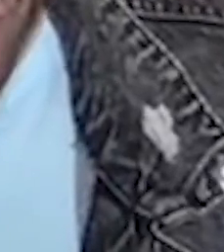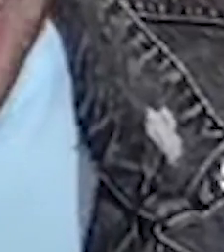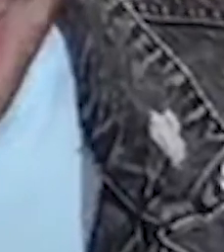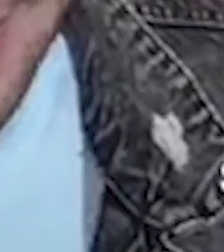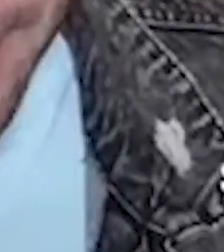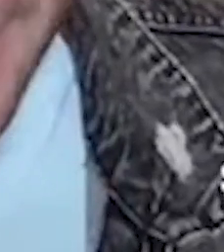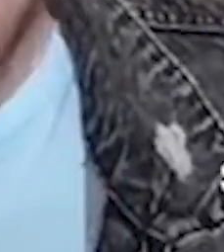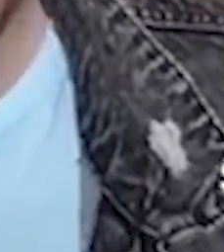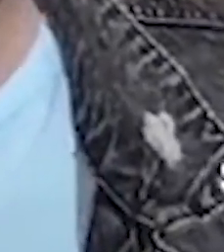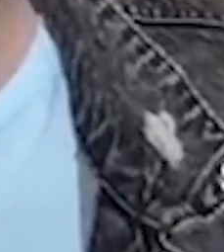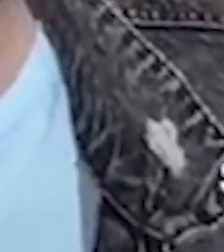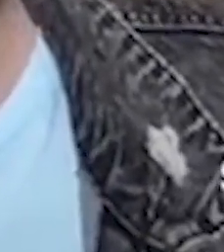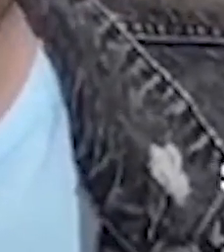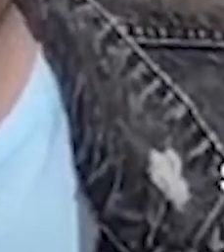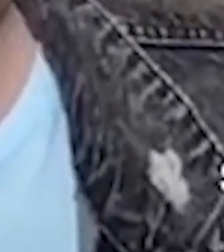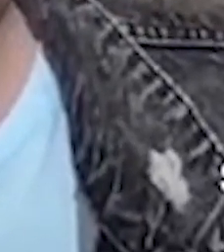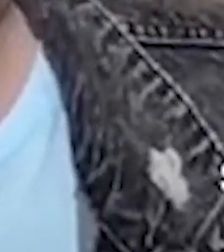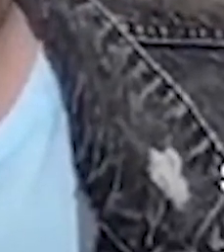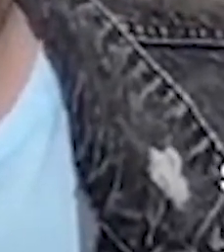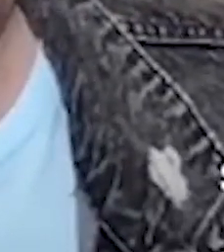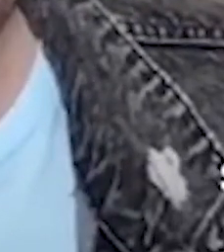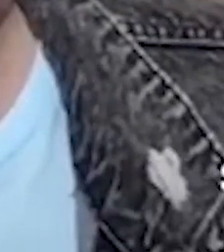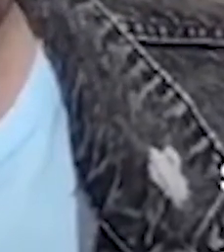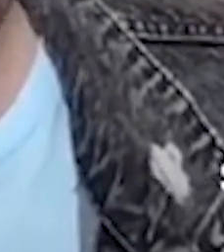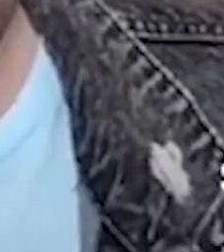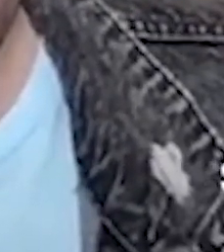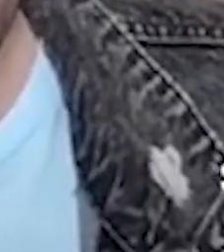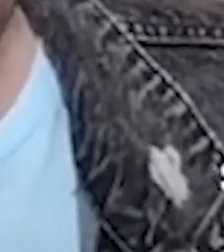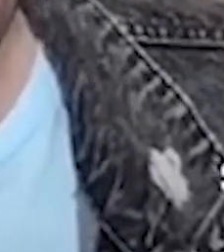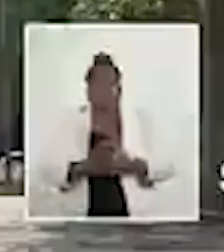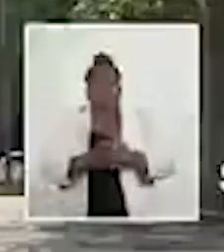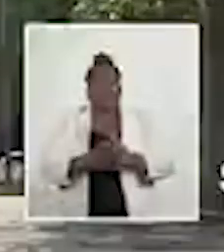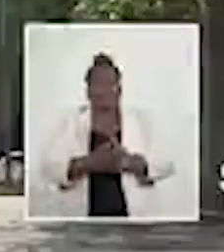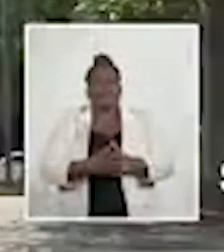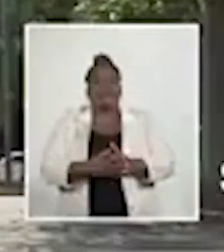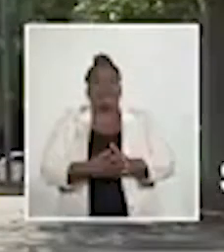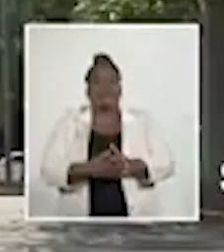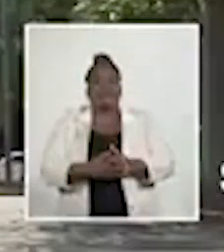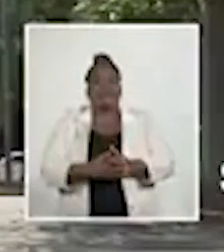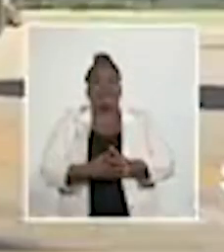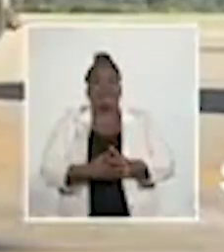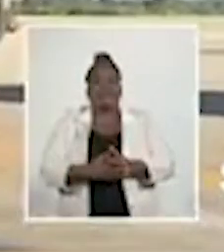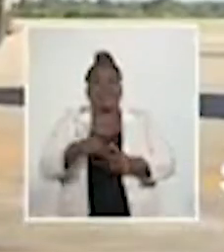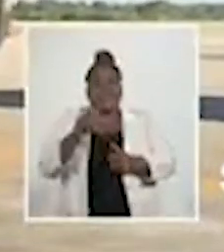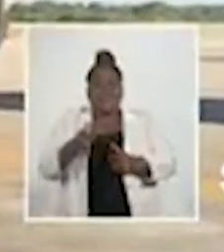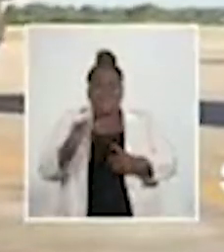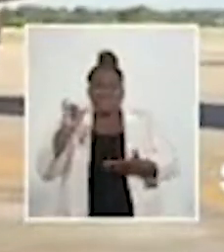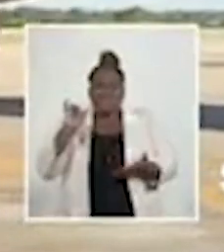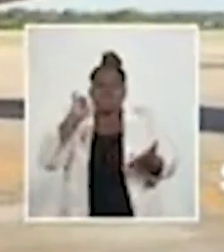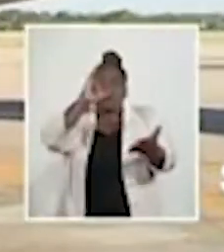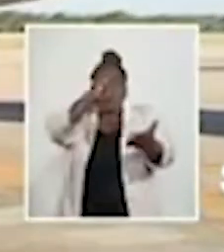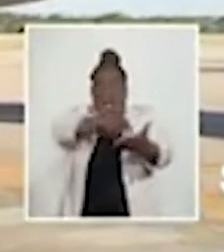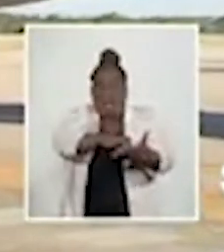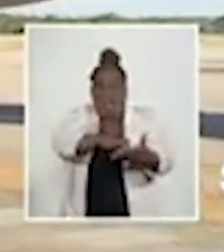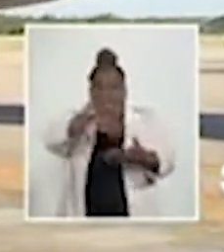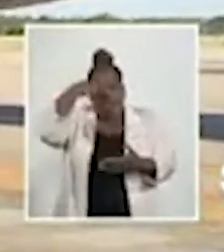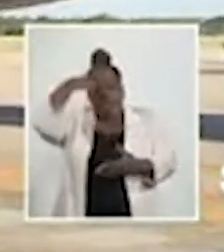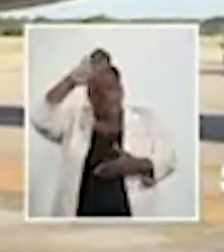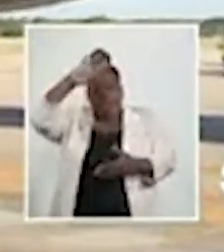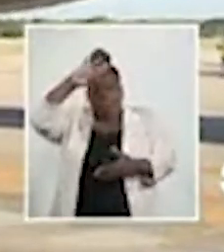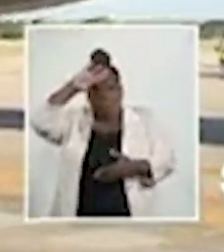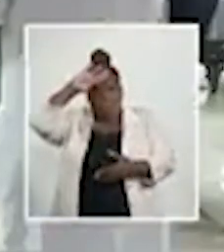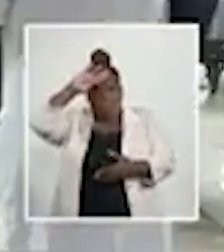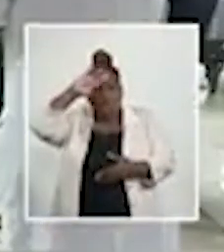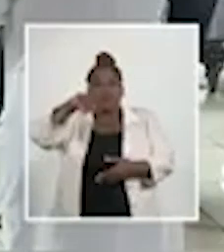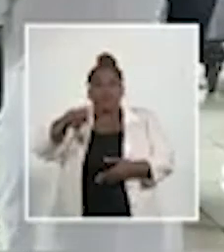vuelos a la semana en la empresa en casa ha aclarado lo siguiente que usted tiene que tener en